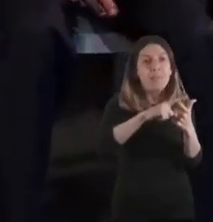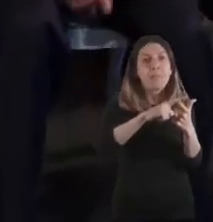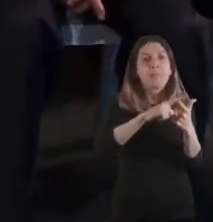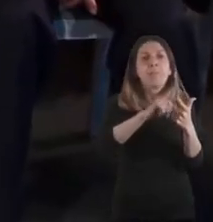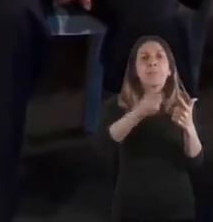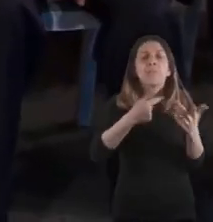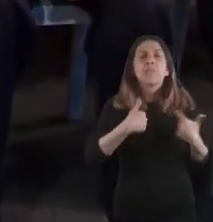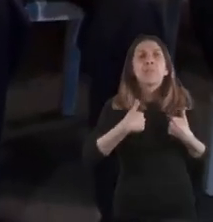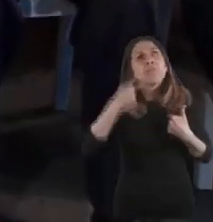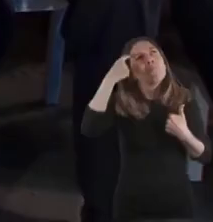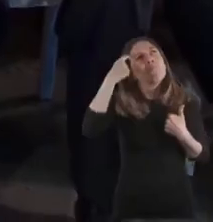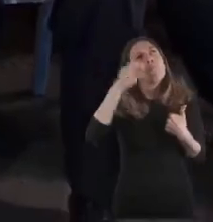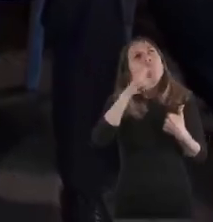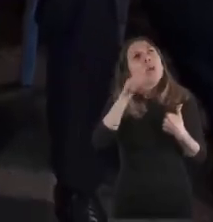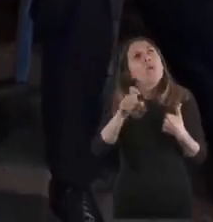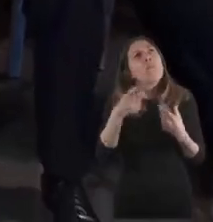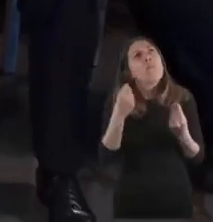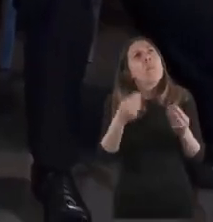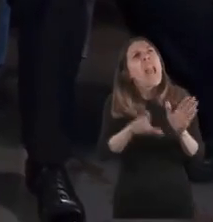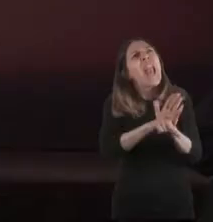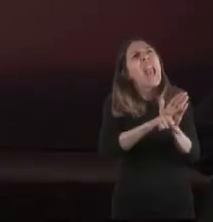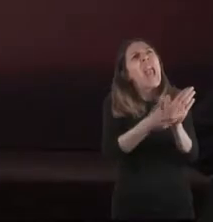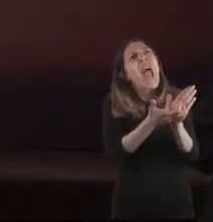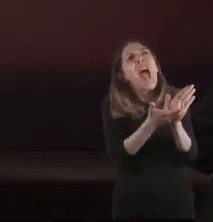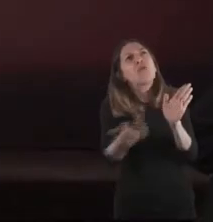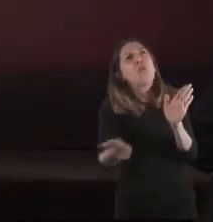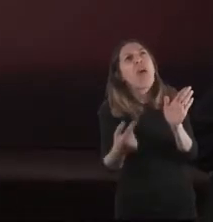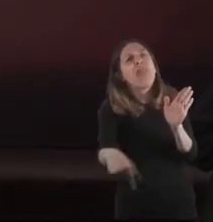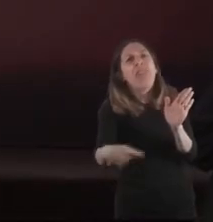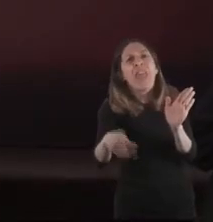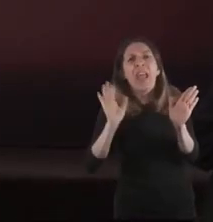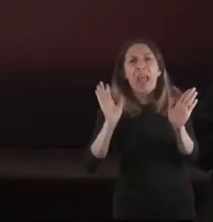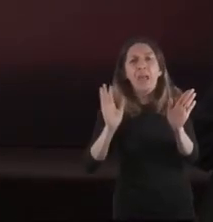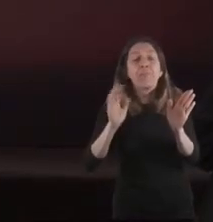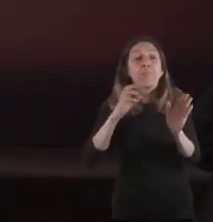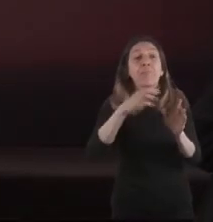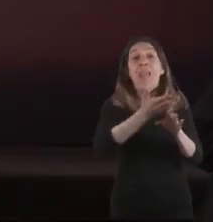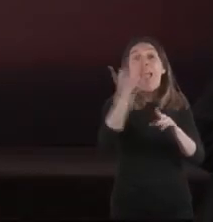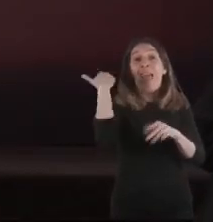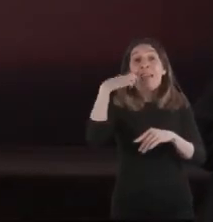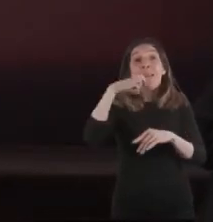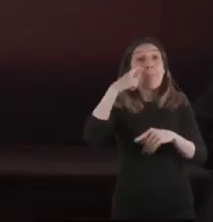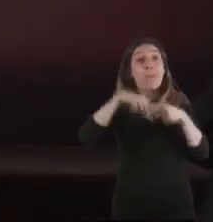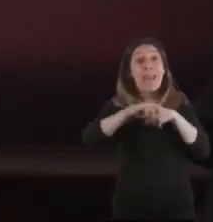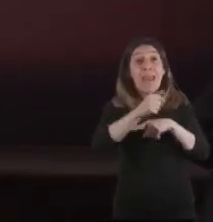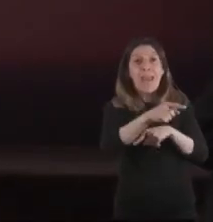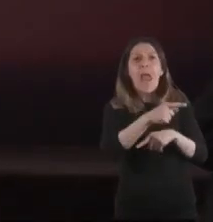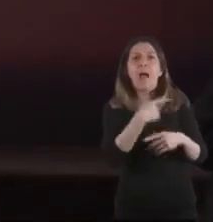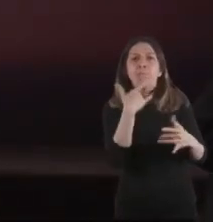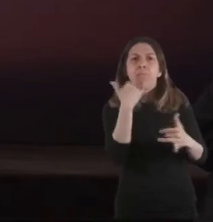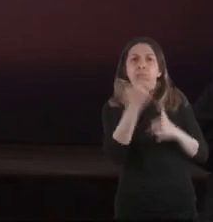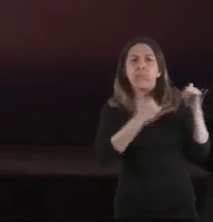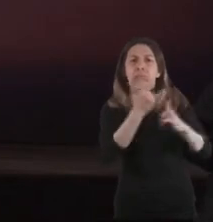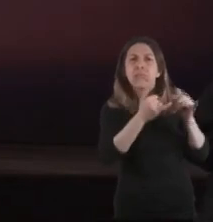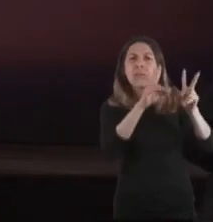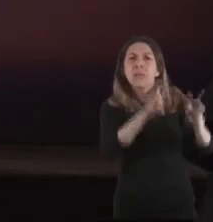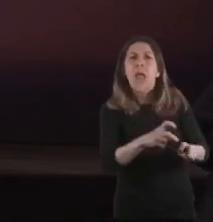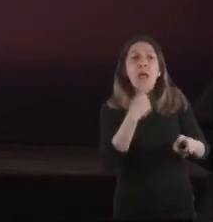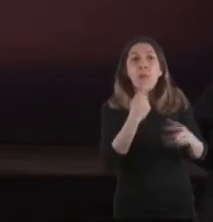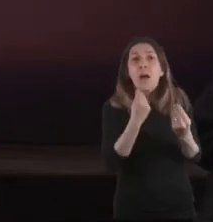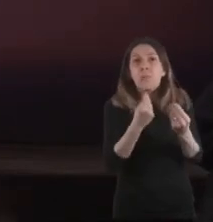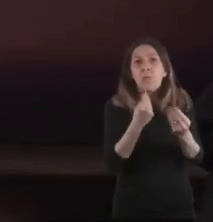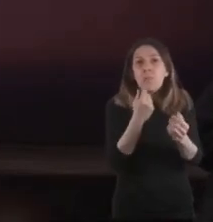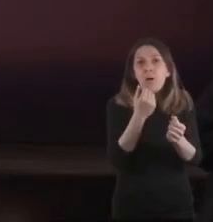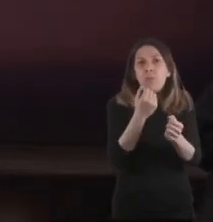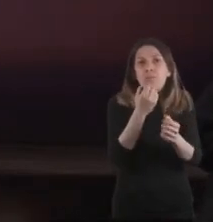Y la pregunta es, ¿para qué nos sirve esta ley? Piña hablaba de la generación de trabajo